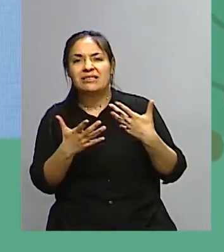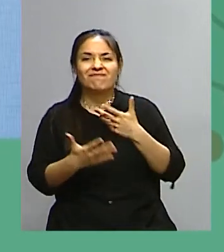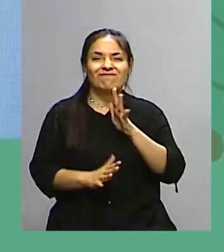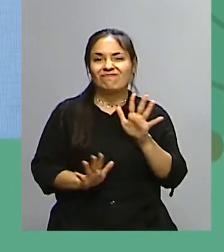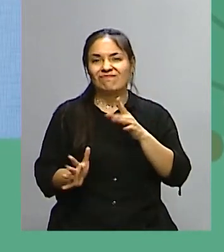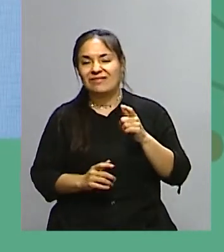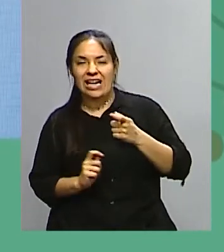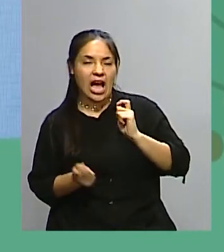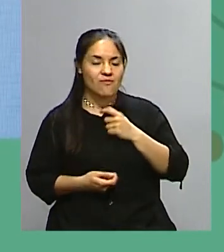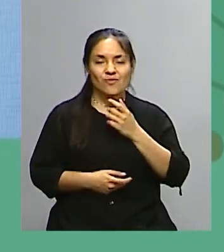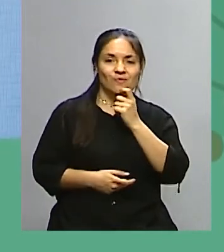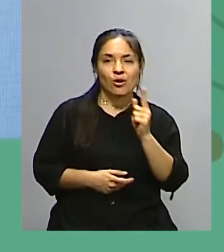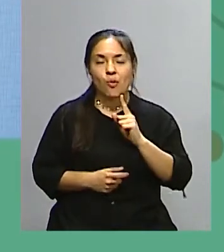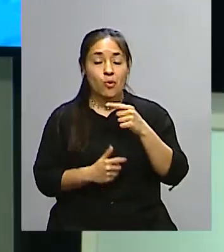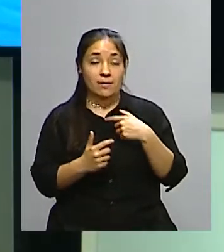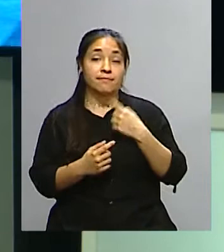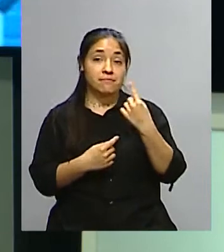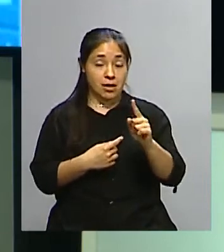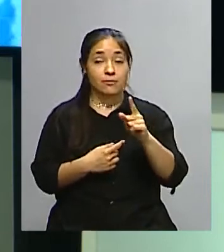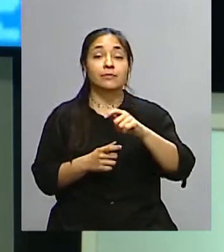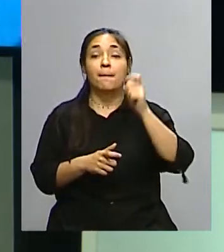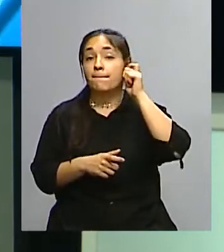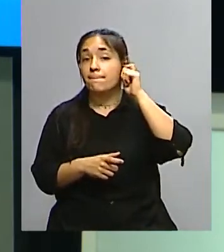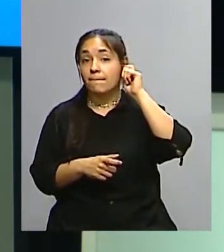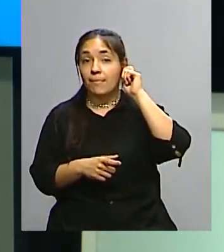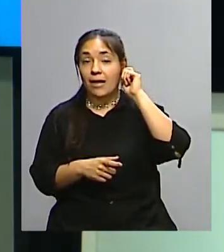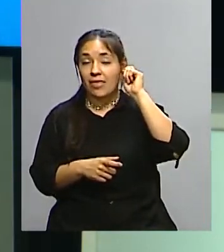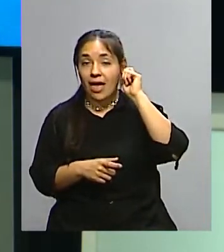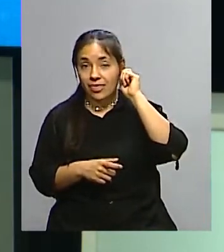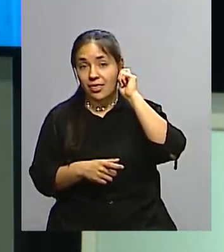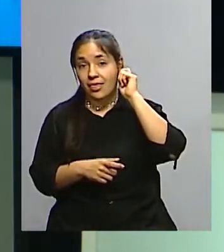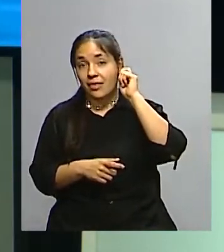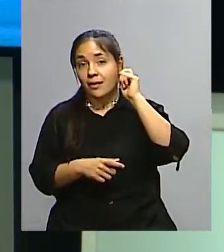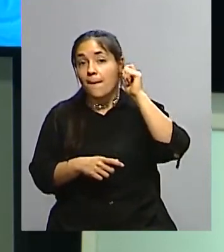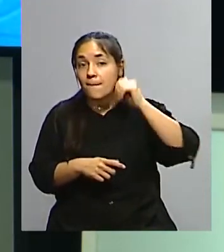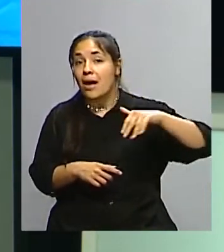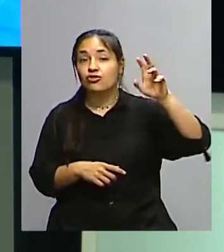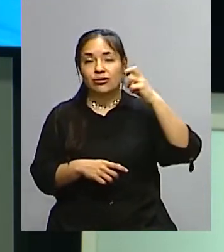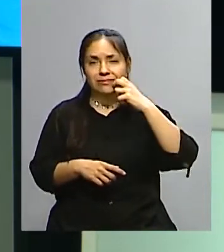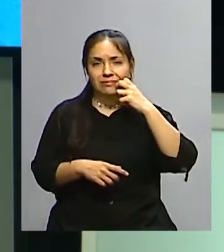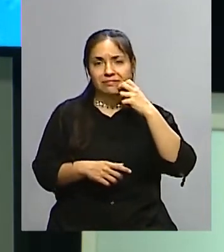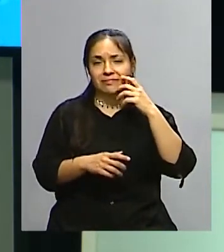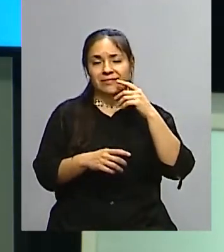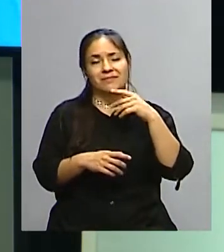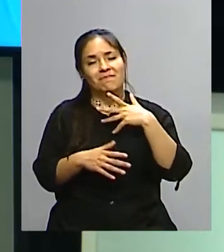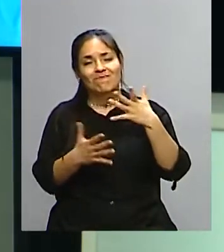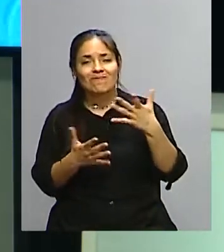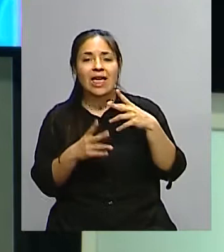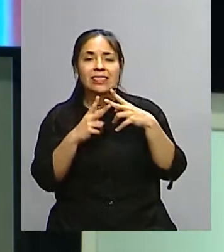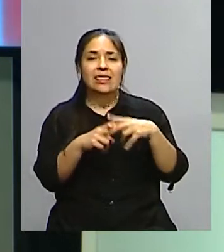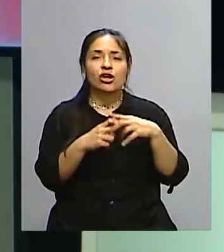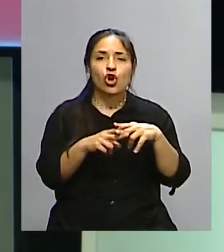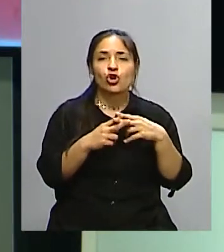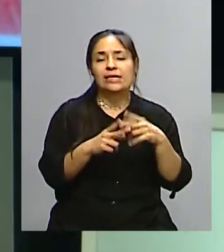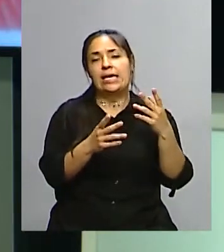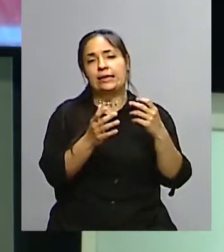ejemplo, la pregunta es, recién hablábamos de que las personas mayores, hay muchos que se resisten a lo que es la tecnología y les cuesta. Ustedes que son los que